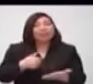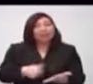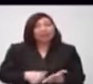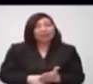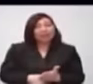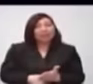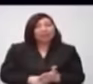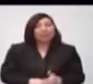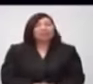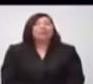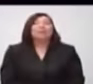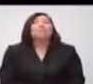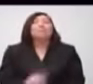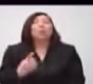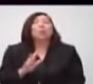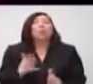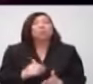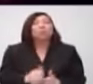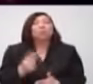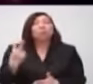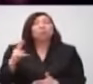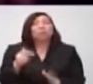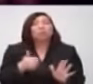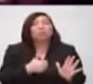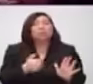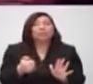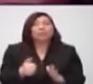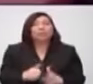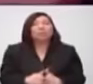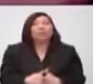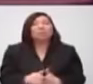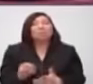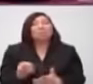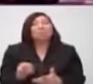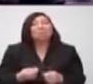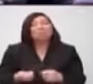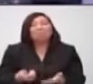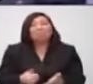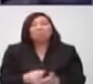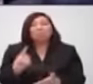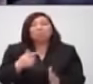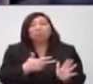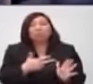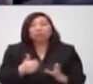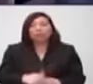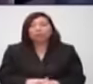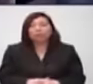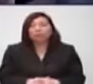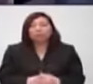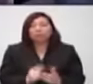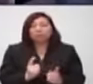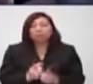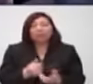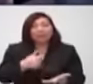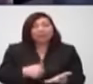fianza por el valor de más o menos 2.600.000 y por chatarreo aproximadamente 1.800.000, y encontramos